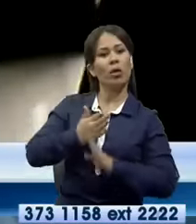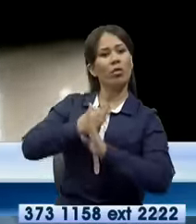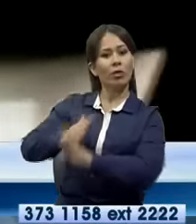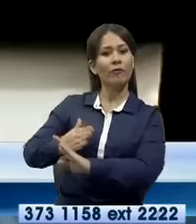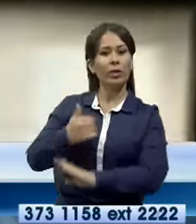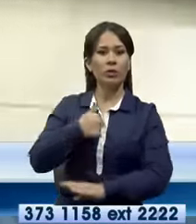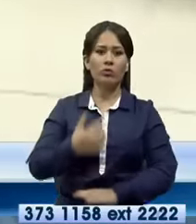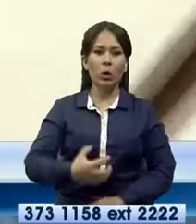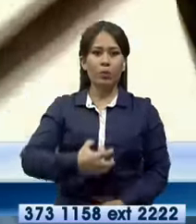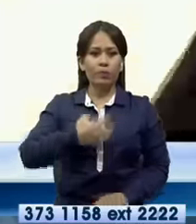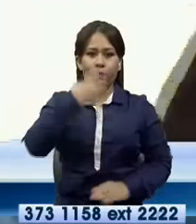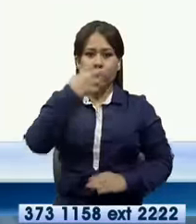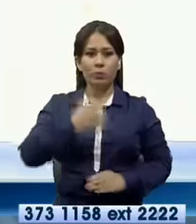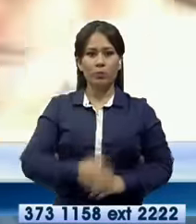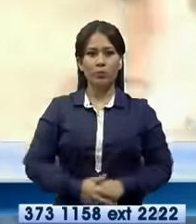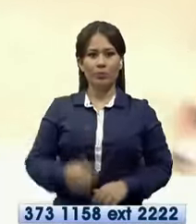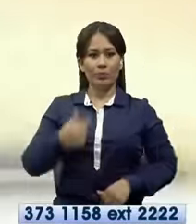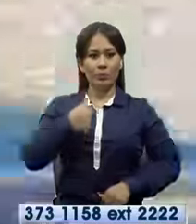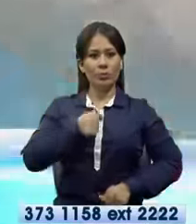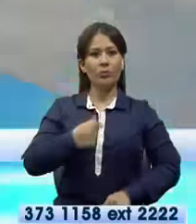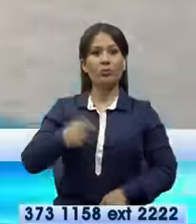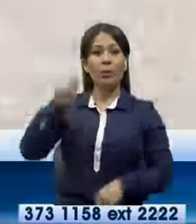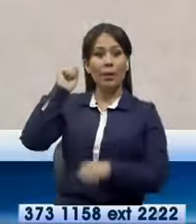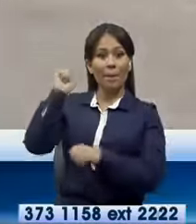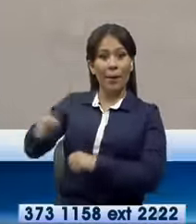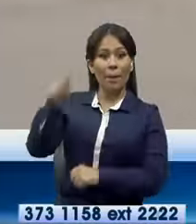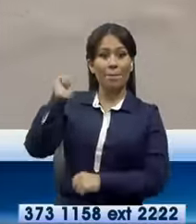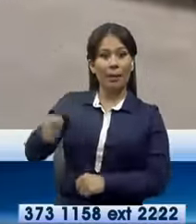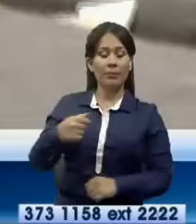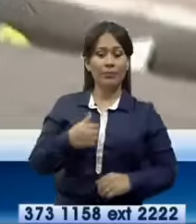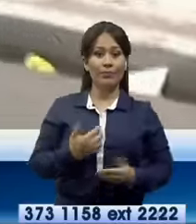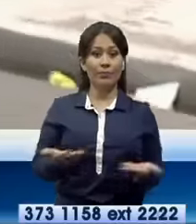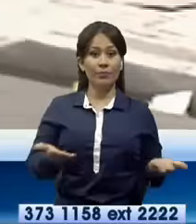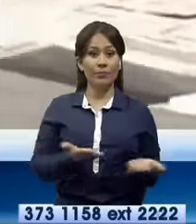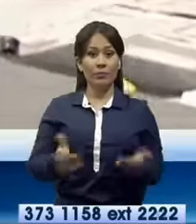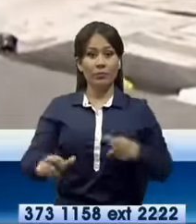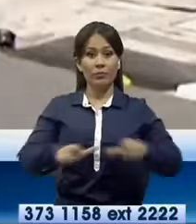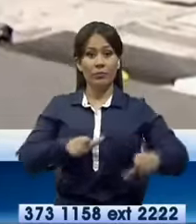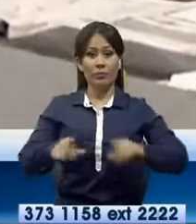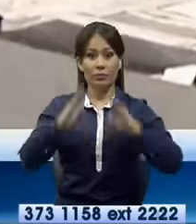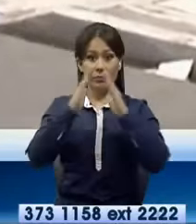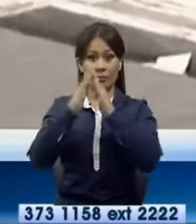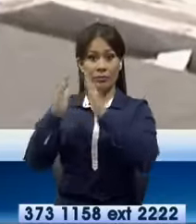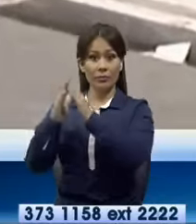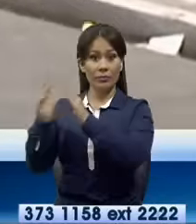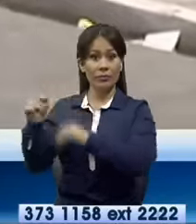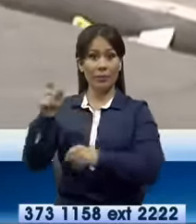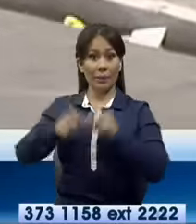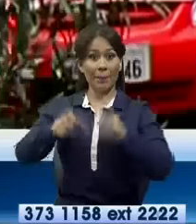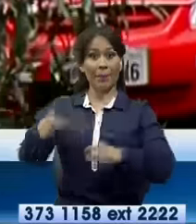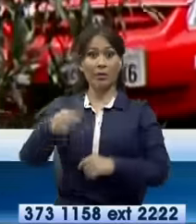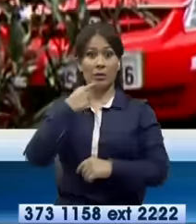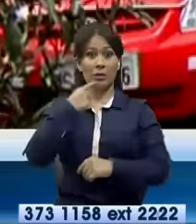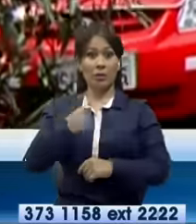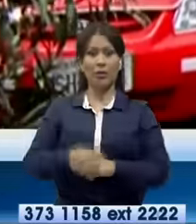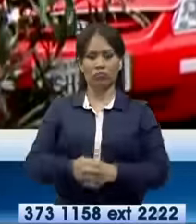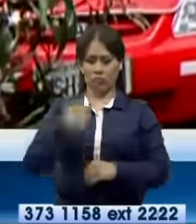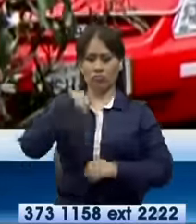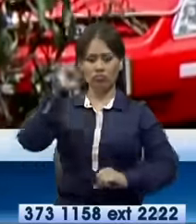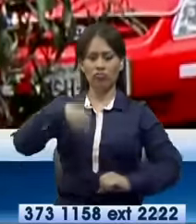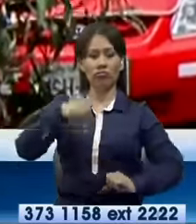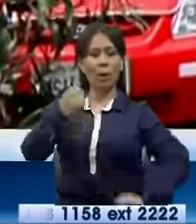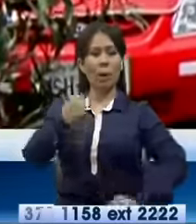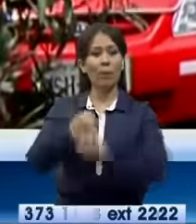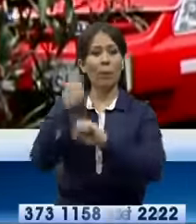enfurecí y comencé a hacer defenderme. En el lugar del acontecimiento, los moradores expresan que apoyan a la dama. También dan fe